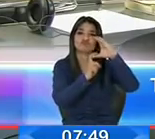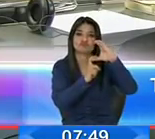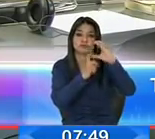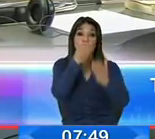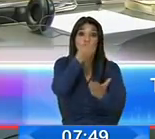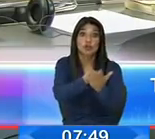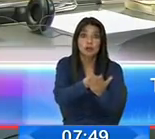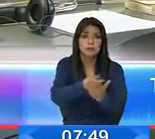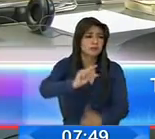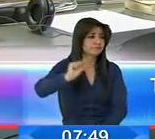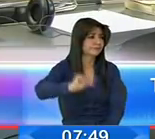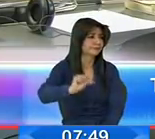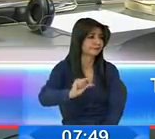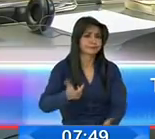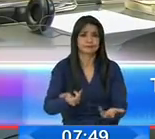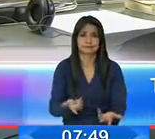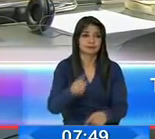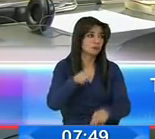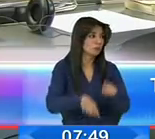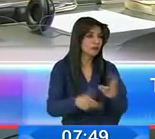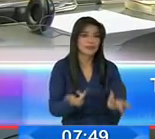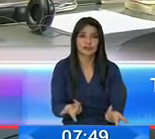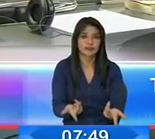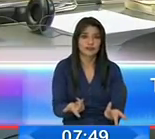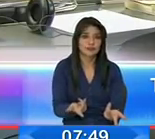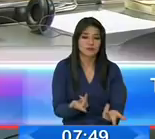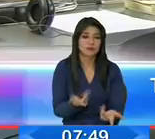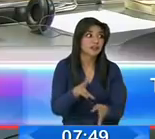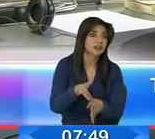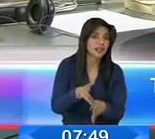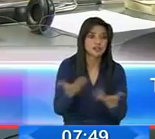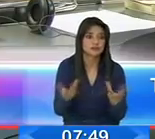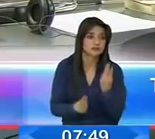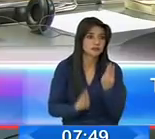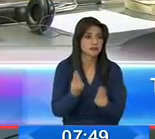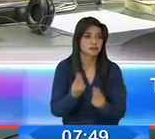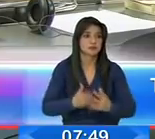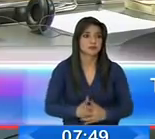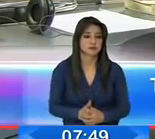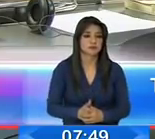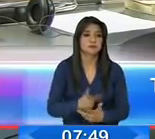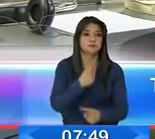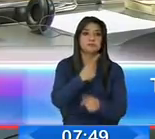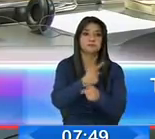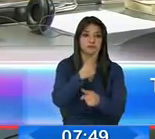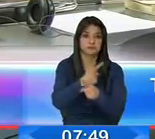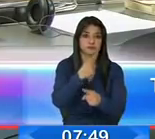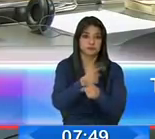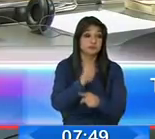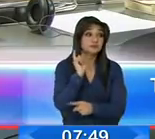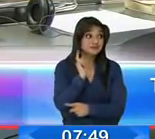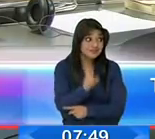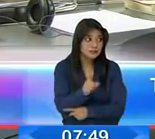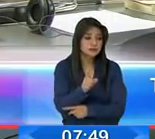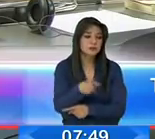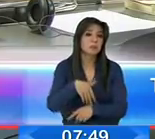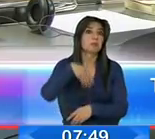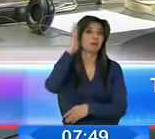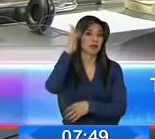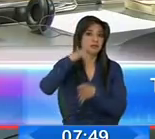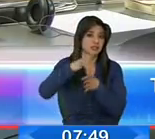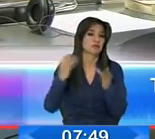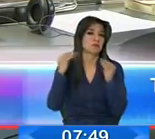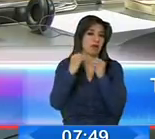comprar baratísimo, porque si no, no vale la pena el riesgo. Entonces, ustedes, como sabemos, a mayor riesgo, mayor